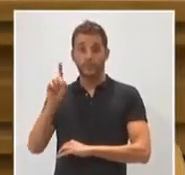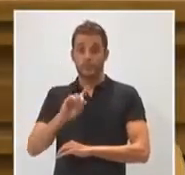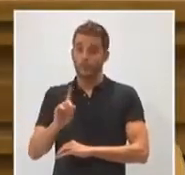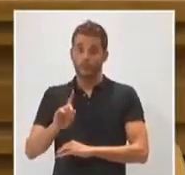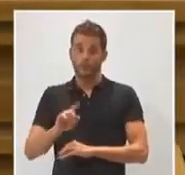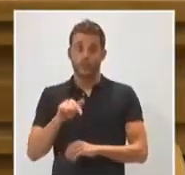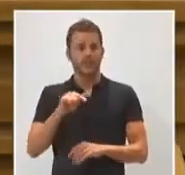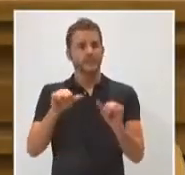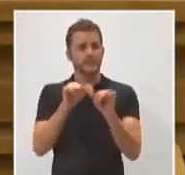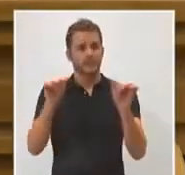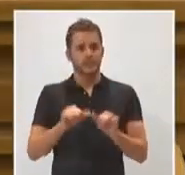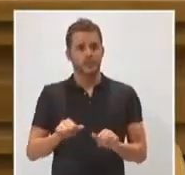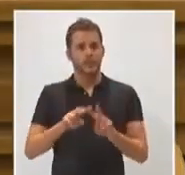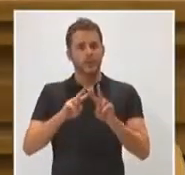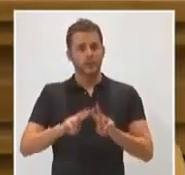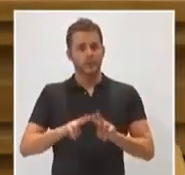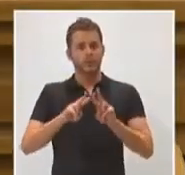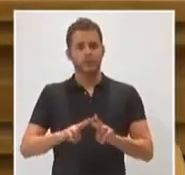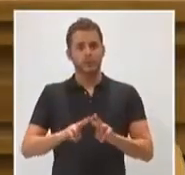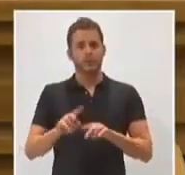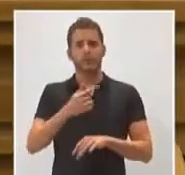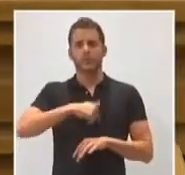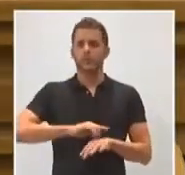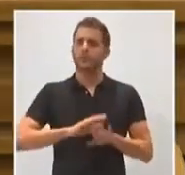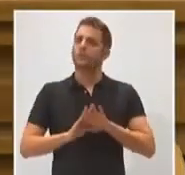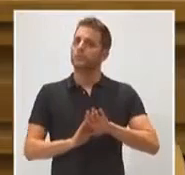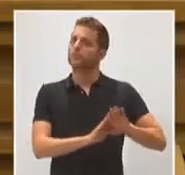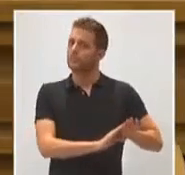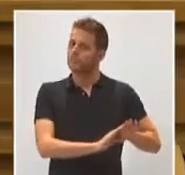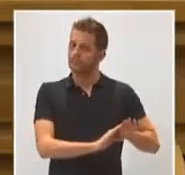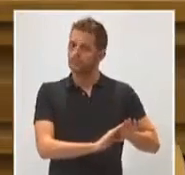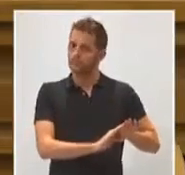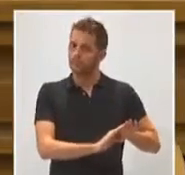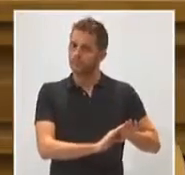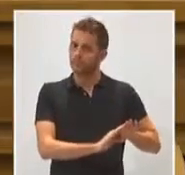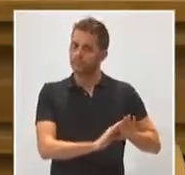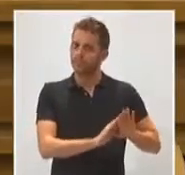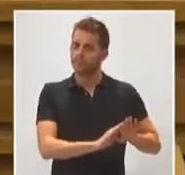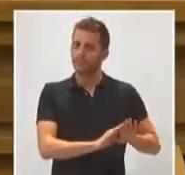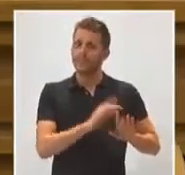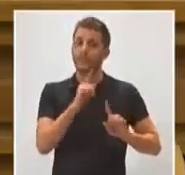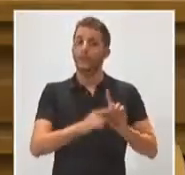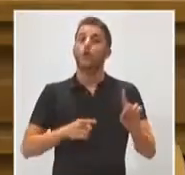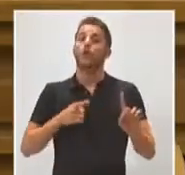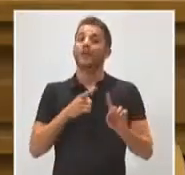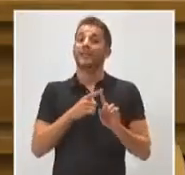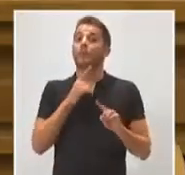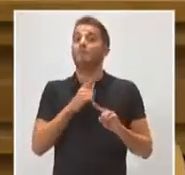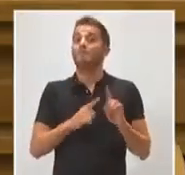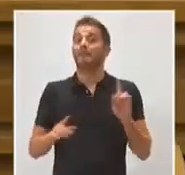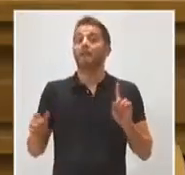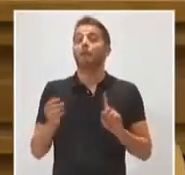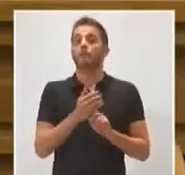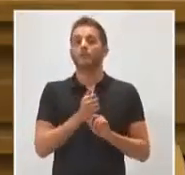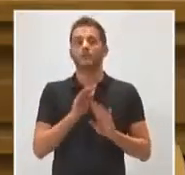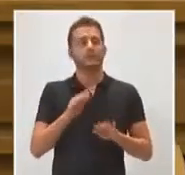que estuvo en estudio realmente lo hemos conjurado lo hemos aparcado ya hemos conseguido parte del objetivo pero lo verdaderamente importante